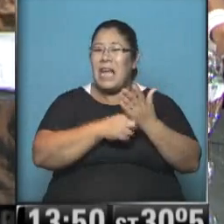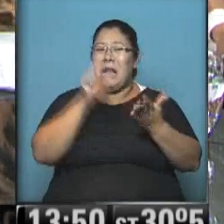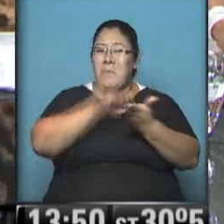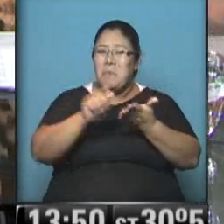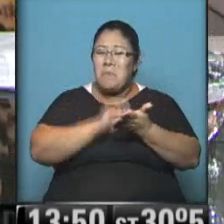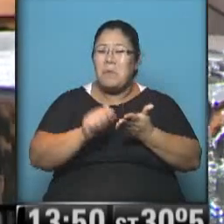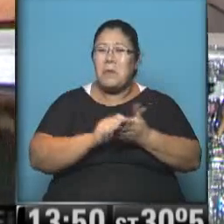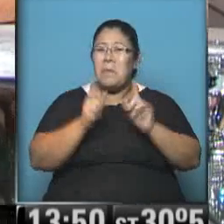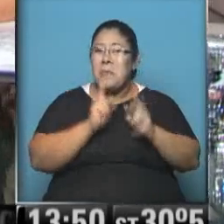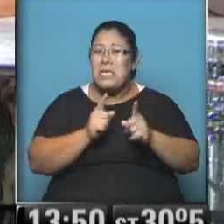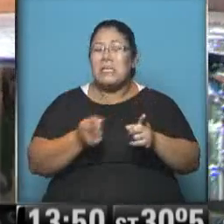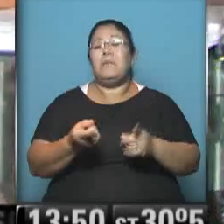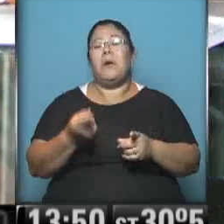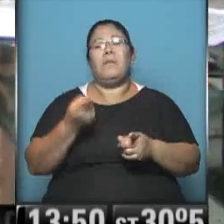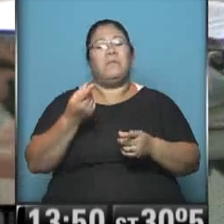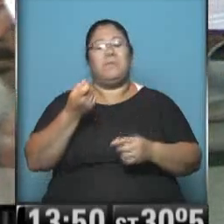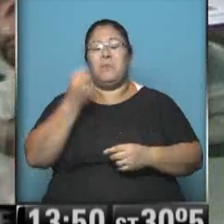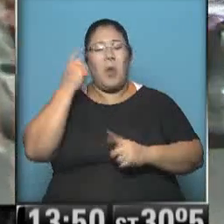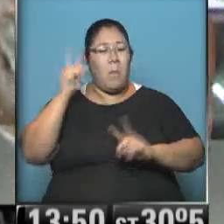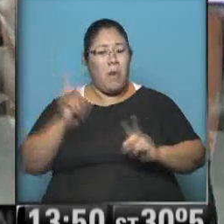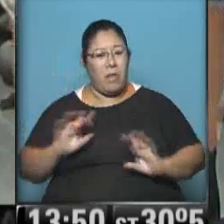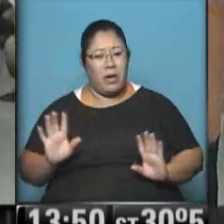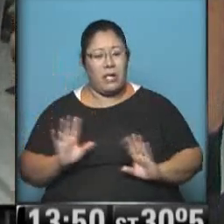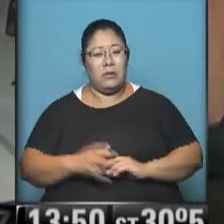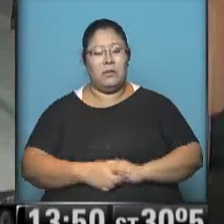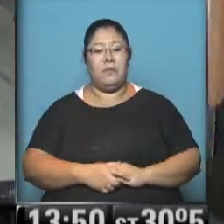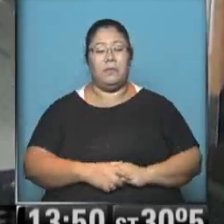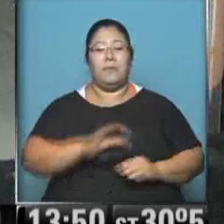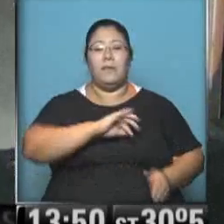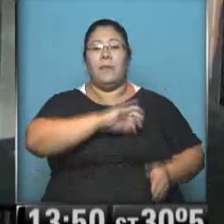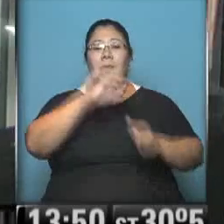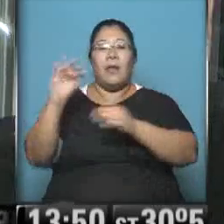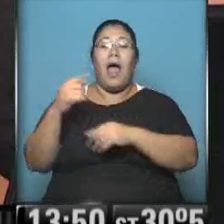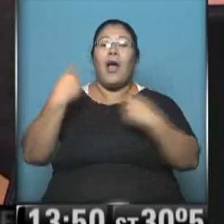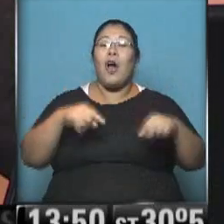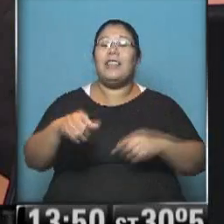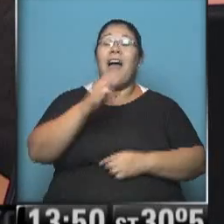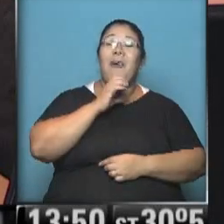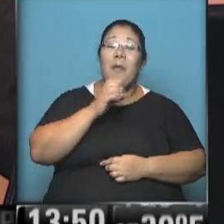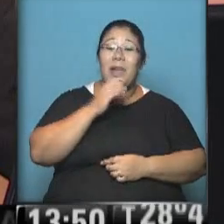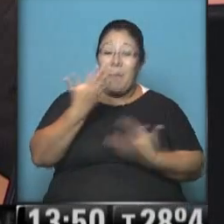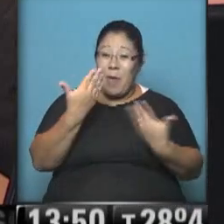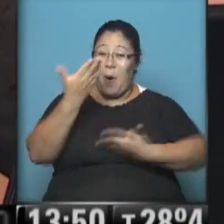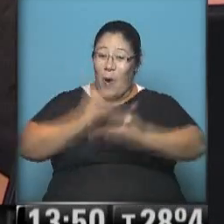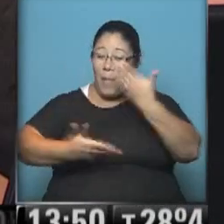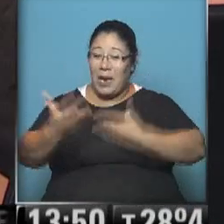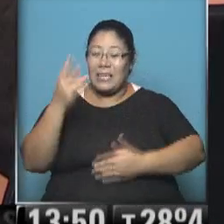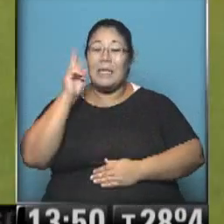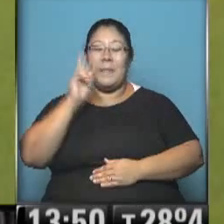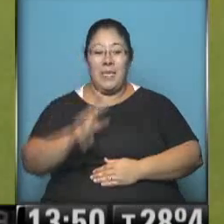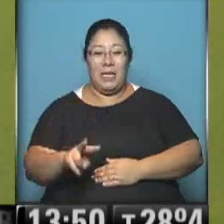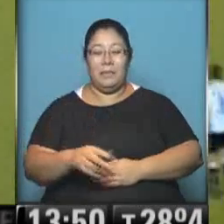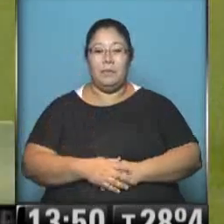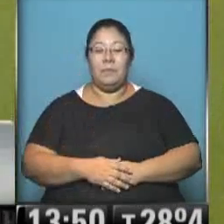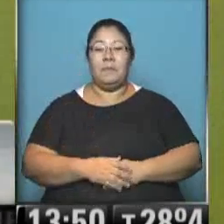Y volviendo al fútbol, la fecha dejó algunas curiosidades, Juan. Sí, alguna piernita fuerte también sí. Por ahí. Si les parece, las compartimos. Fíjense que